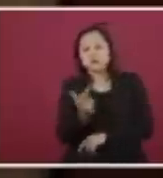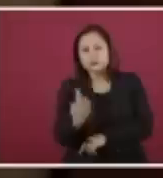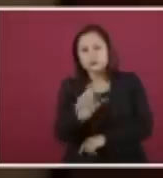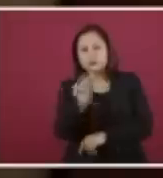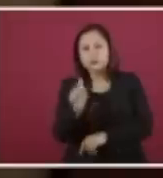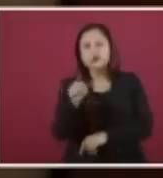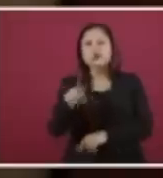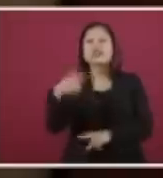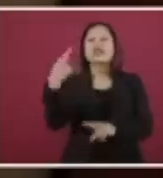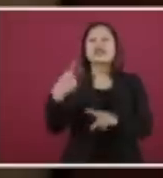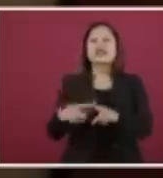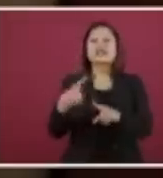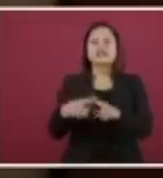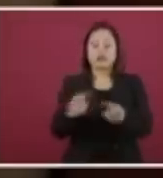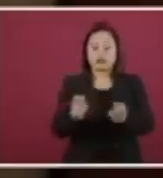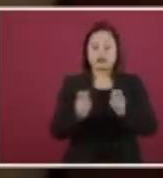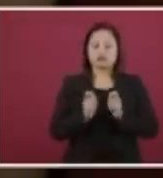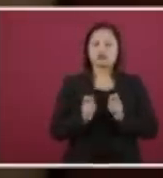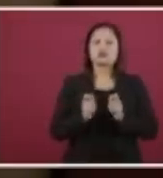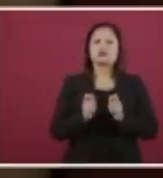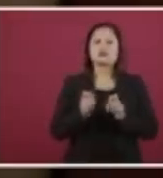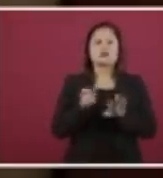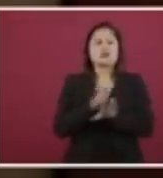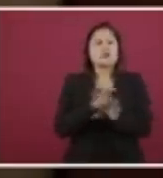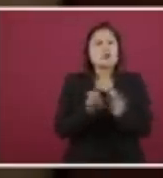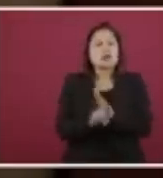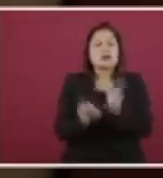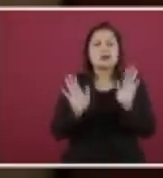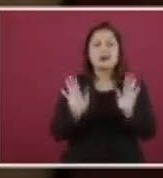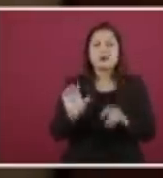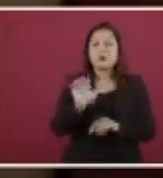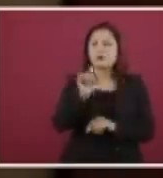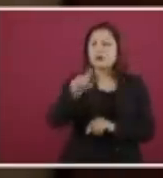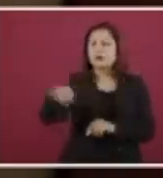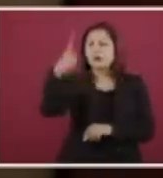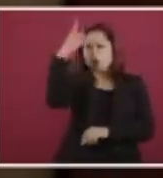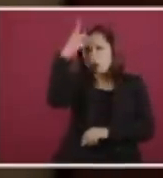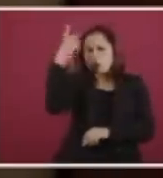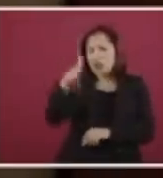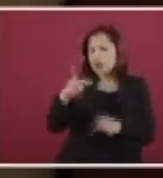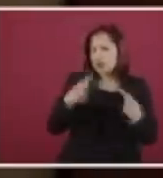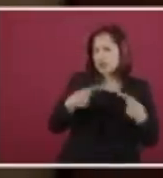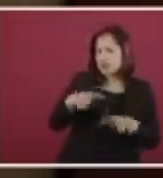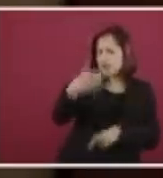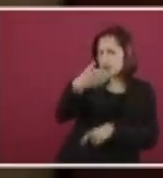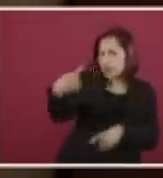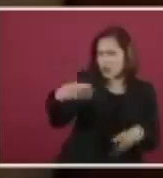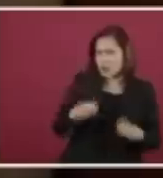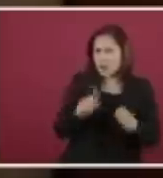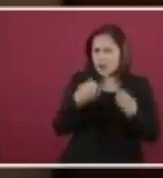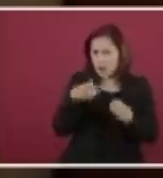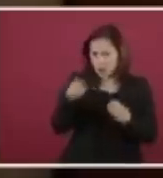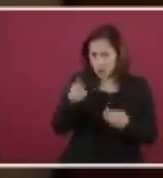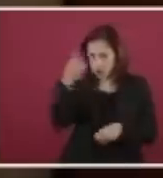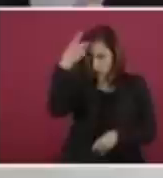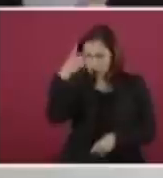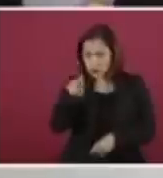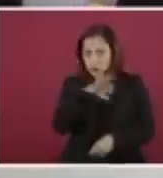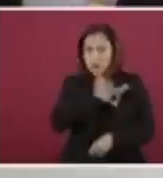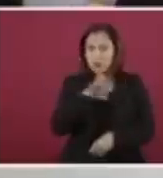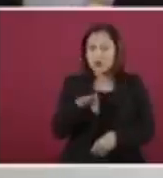ser concesionarios, por ejemplo, un grupo de campesinos, un grupo de indígenas? ¿Cómo se va a manejar esto? ¿Y quiénes son los que